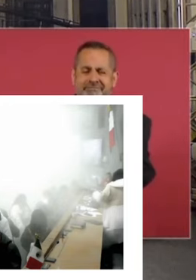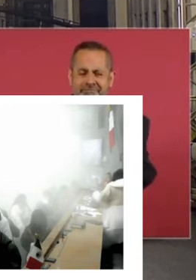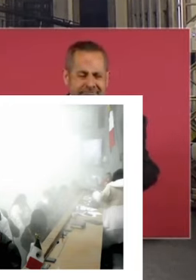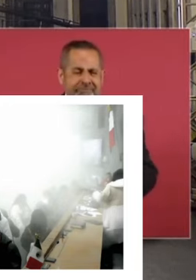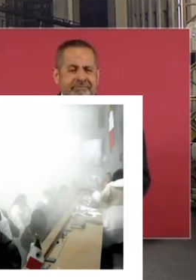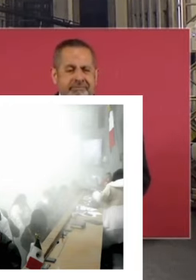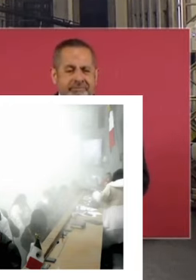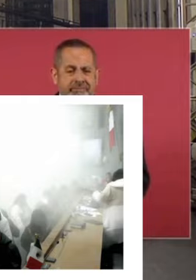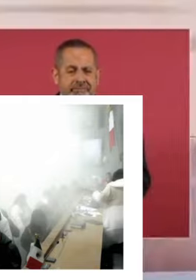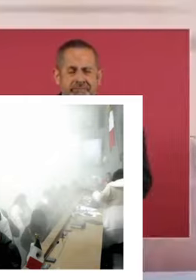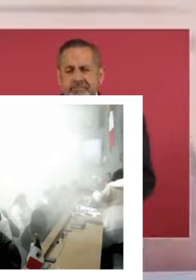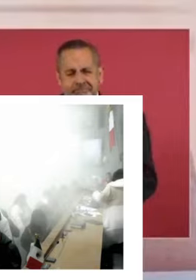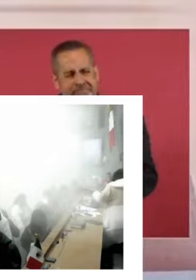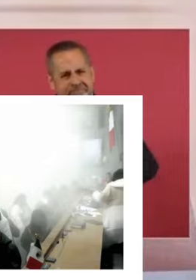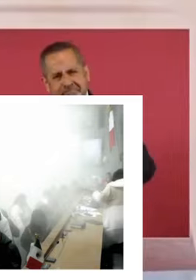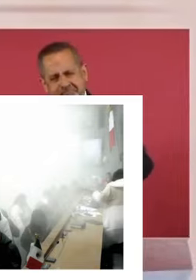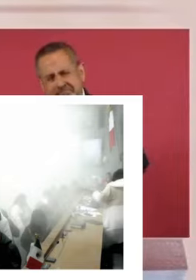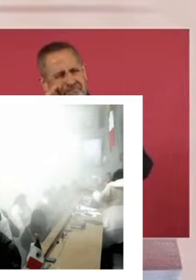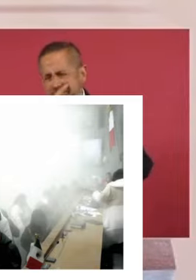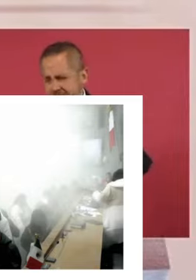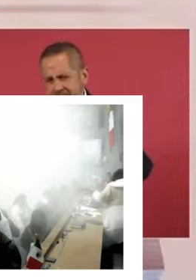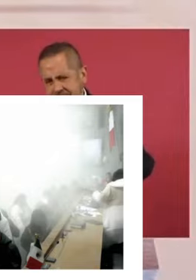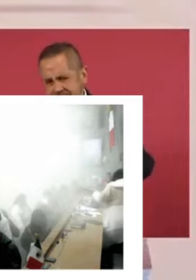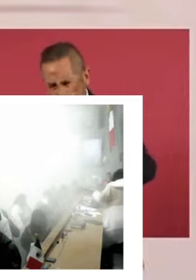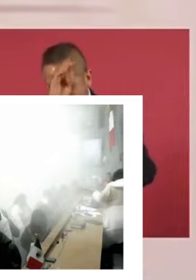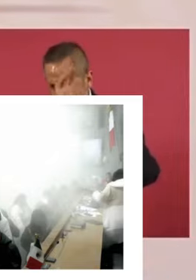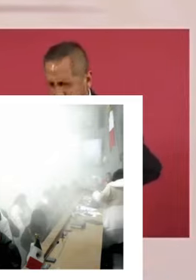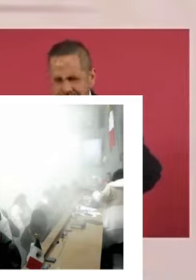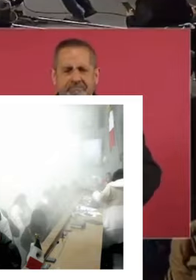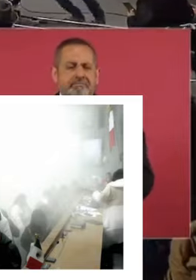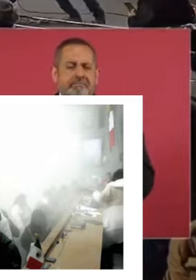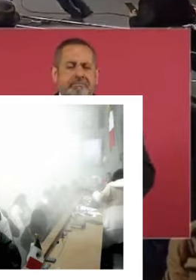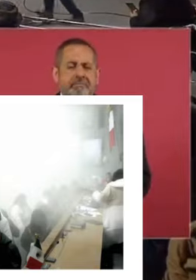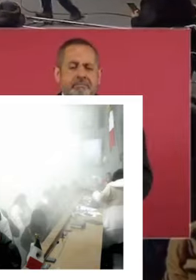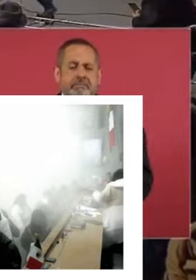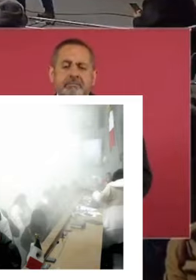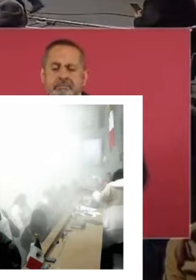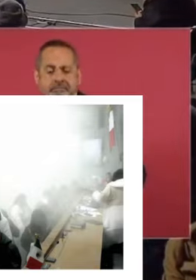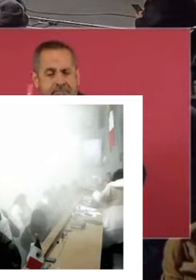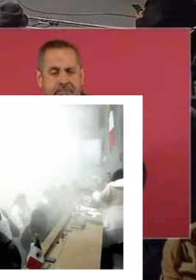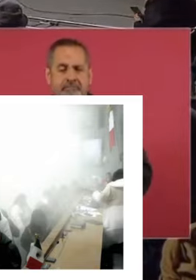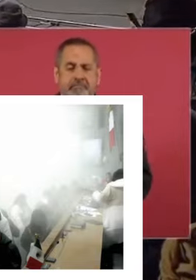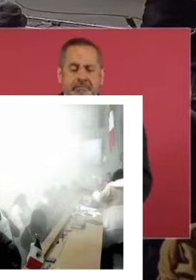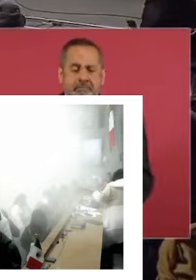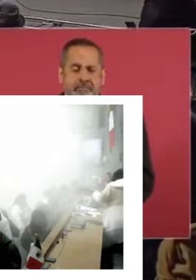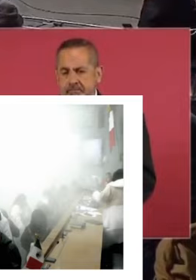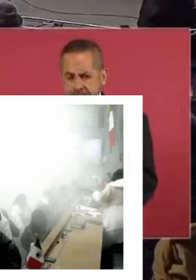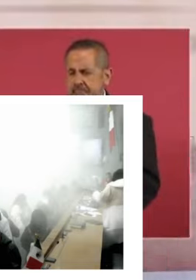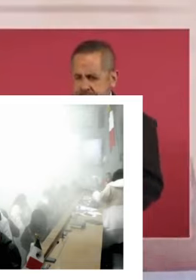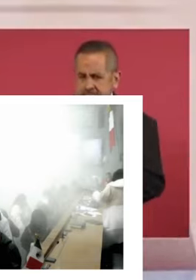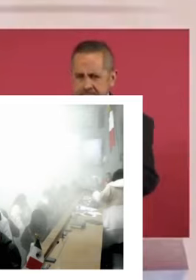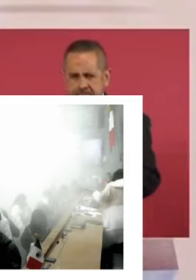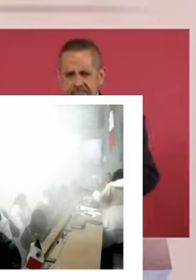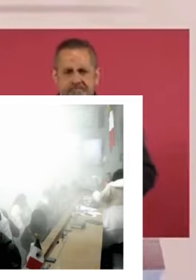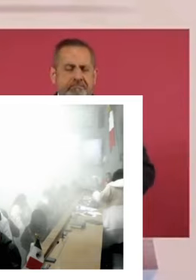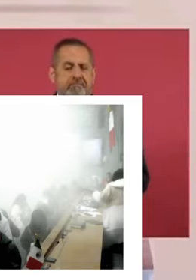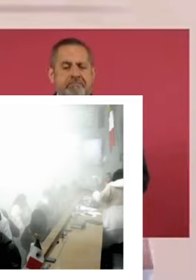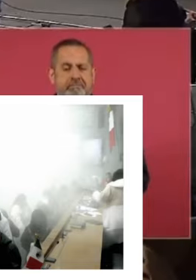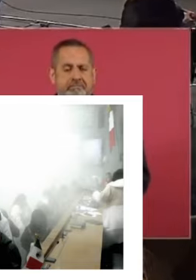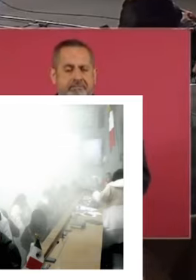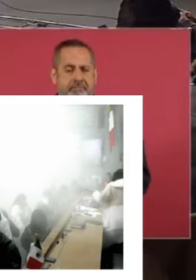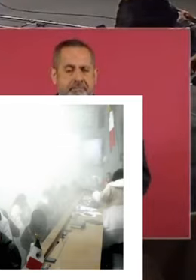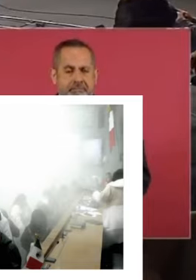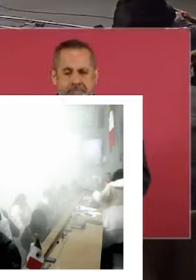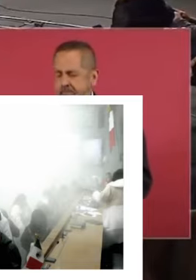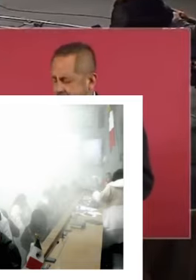a ver qué deciden. ¿Es que la mediación? ¿Ofrecería la mediación del gobierno federal? Si ayudamos, sí. ¿Alguien podría estar enviado a Nuevo León